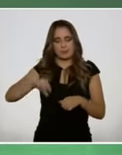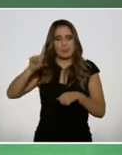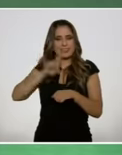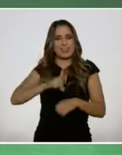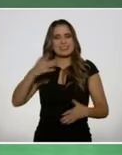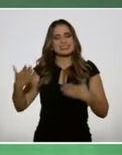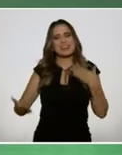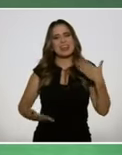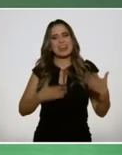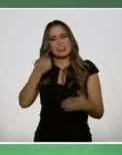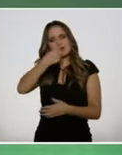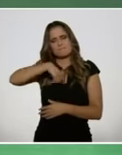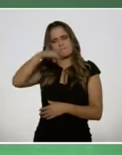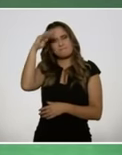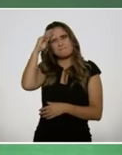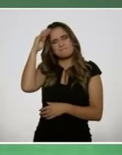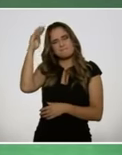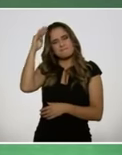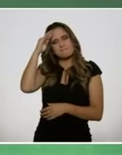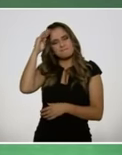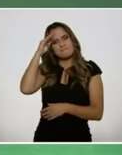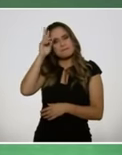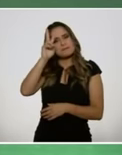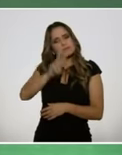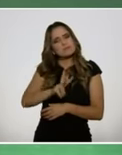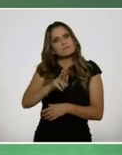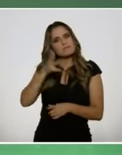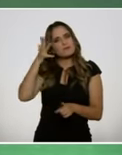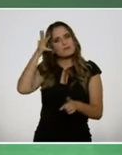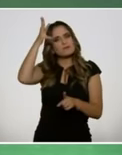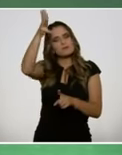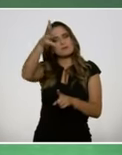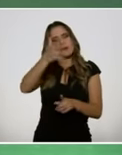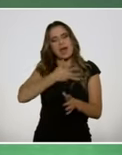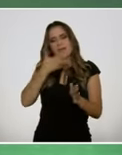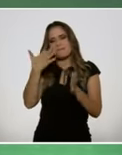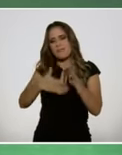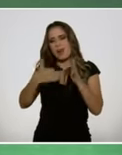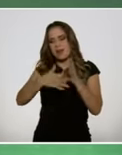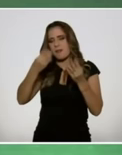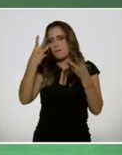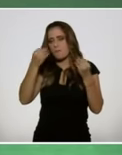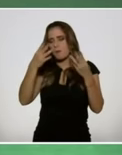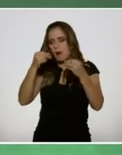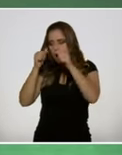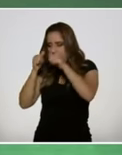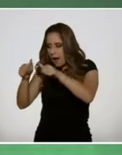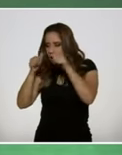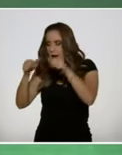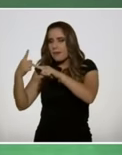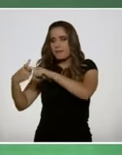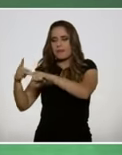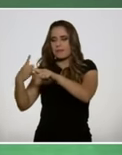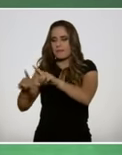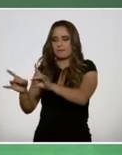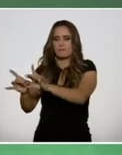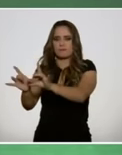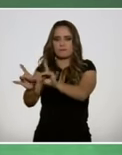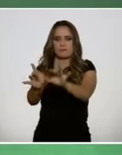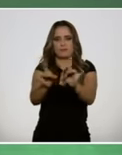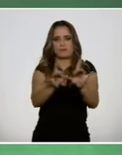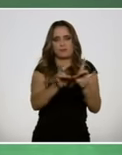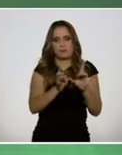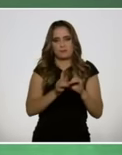también nos permite analizar y reflexionar sobre los retos que aún tenemos que atender, por qué estos continúan, y para quienes